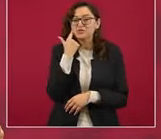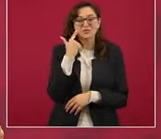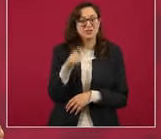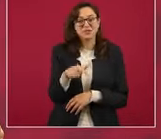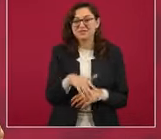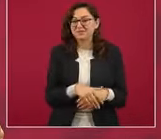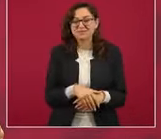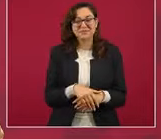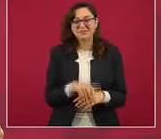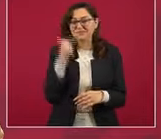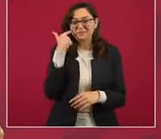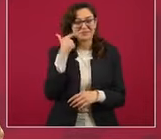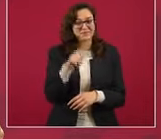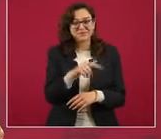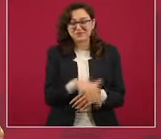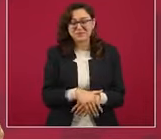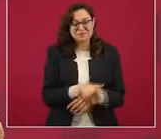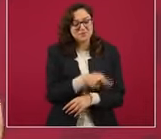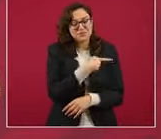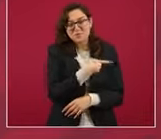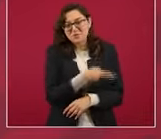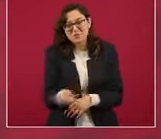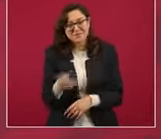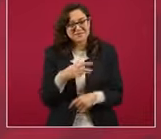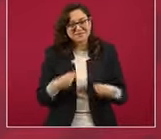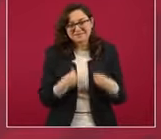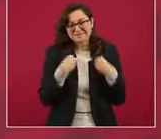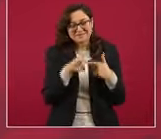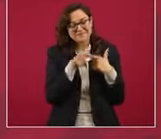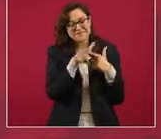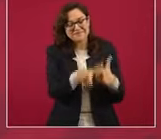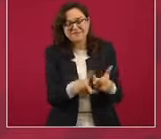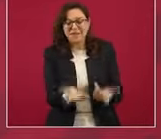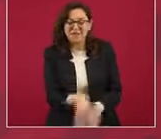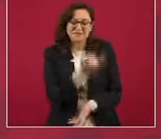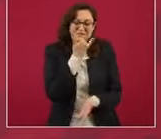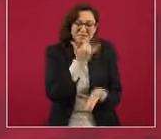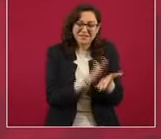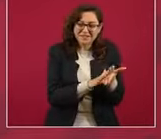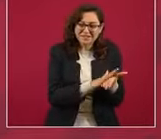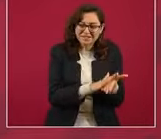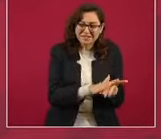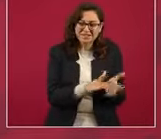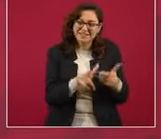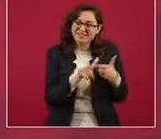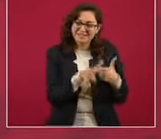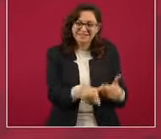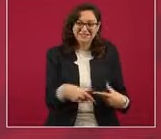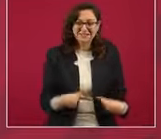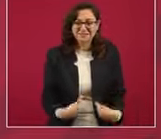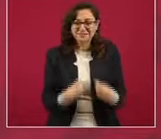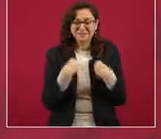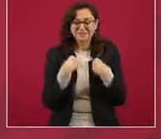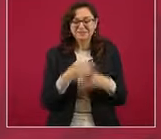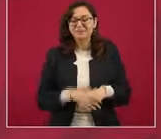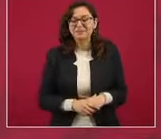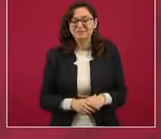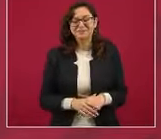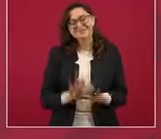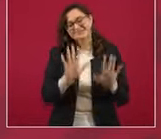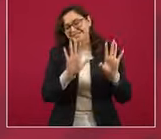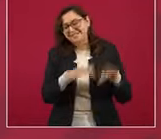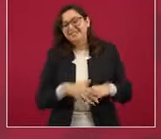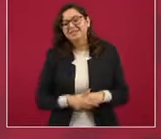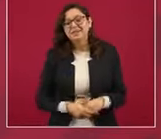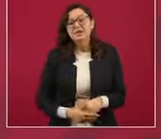se sacrifique el pobre pavo, pero en fin, pero cuido lo de la sana distancia,